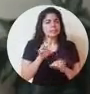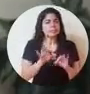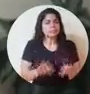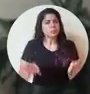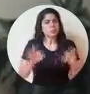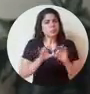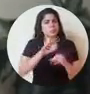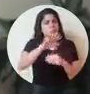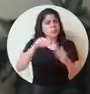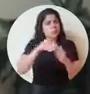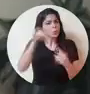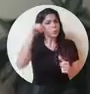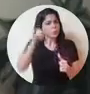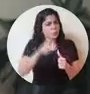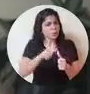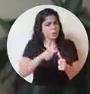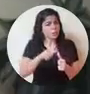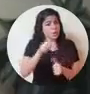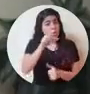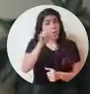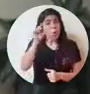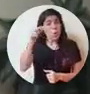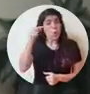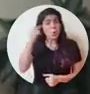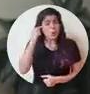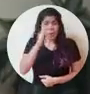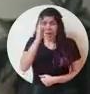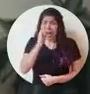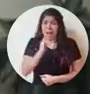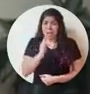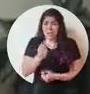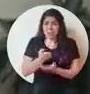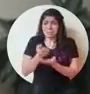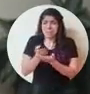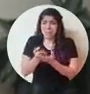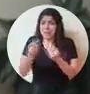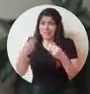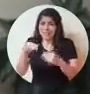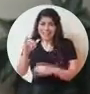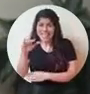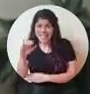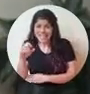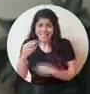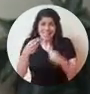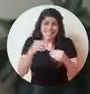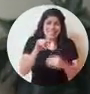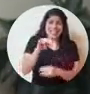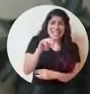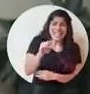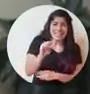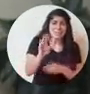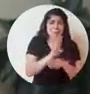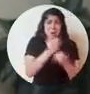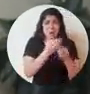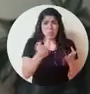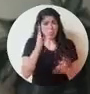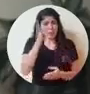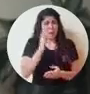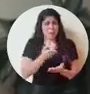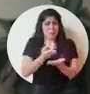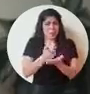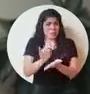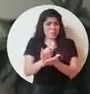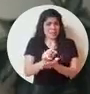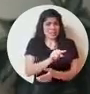recordar que el gobierno no ha planteado la venta de ellis de links o de los bancos públicos